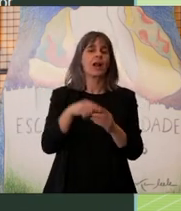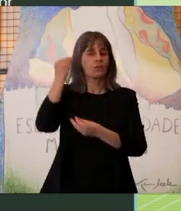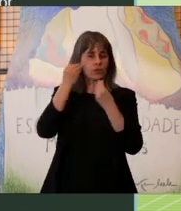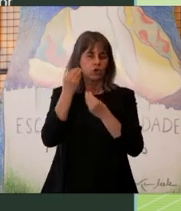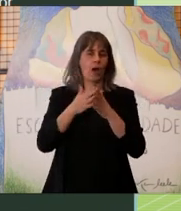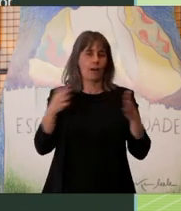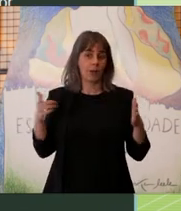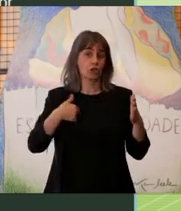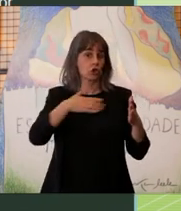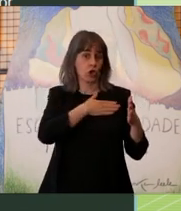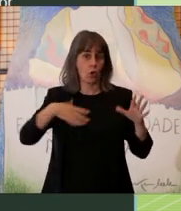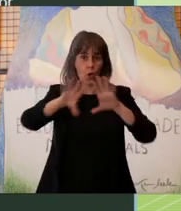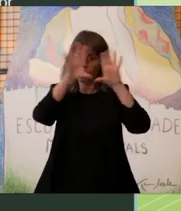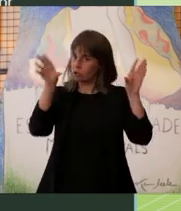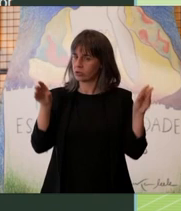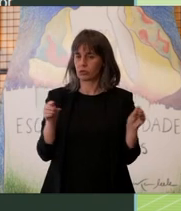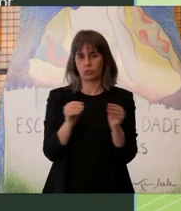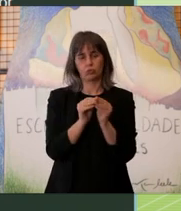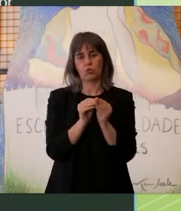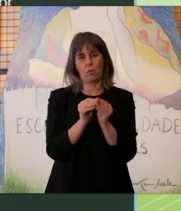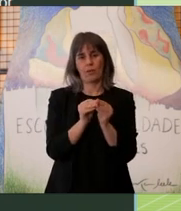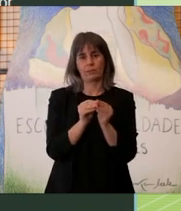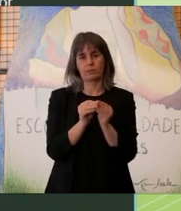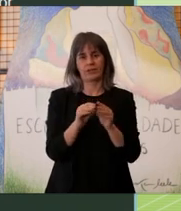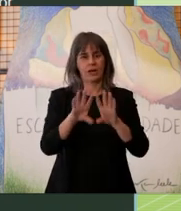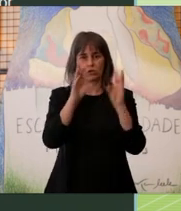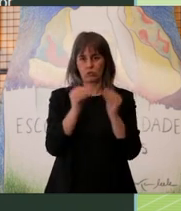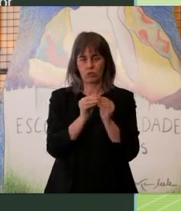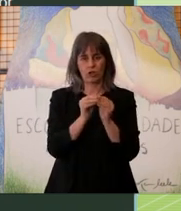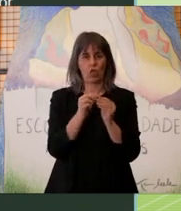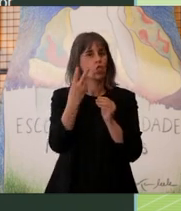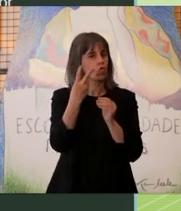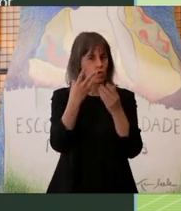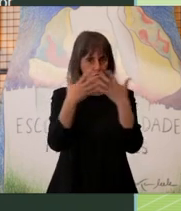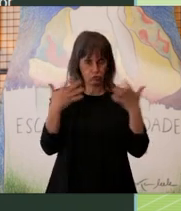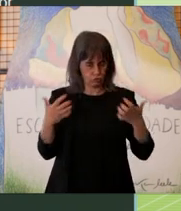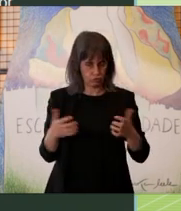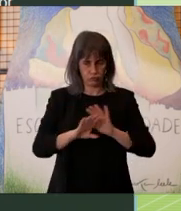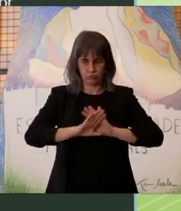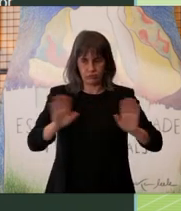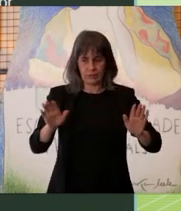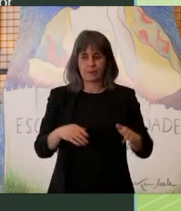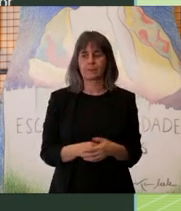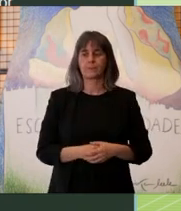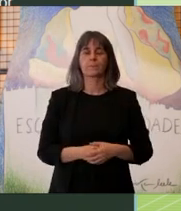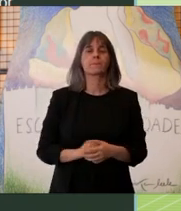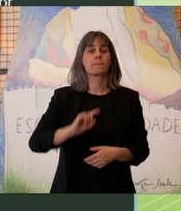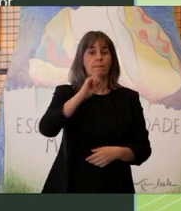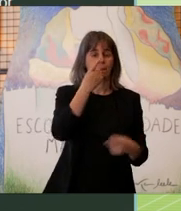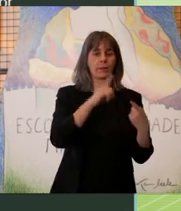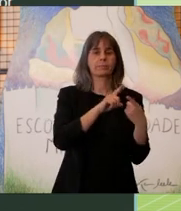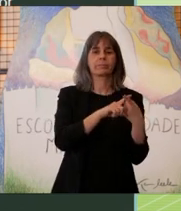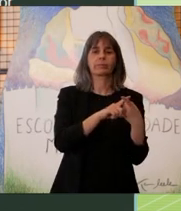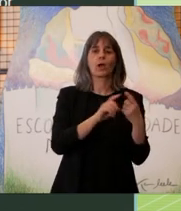yo he querido resumirlo con con dos afirmaciones que que nos traslada a meriver la primera es que